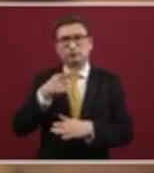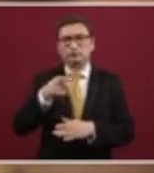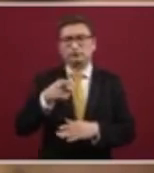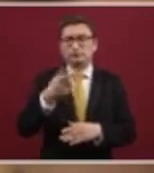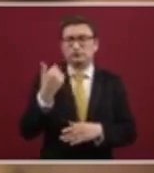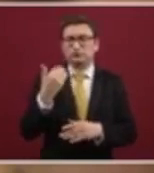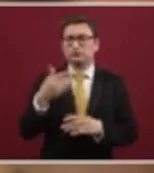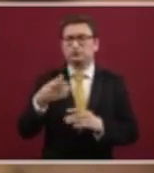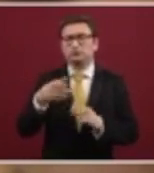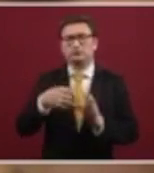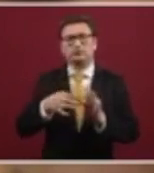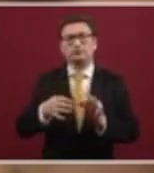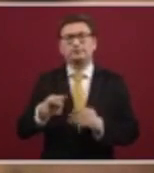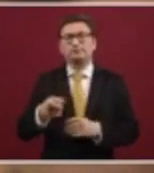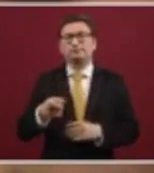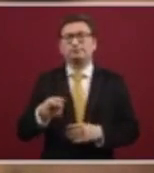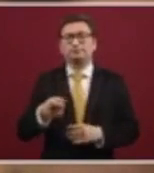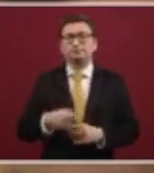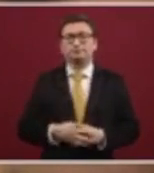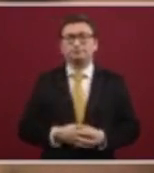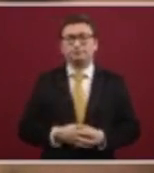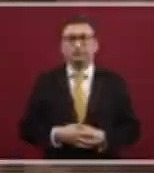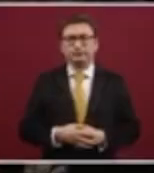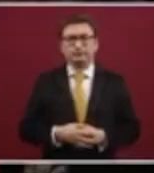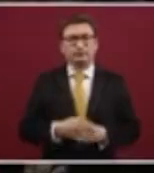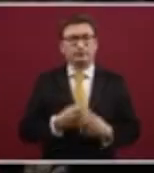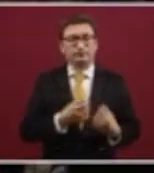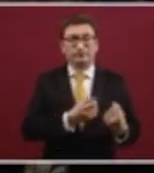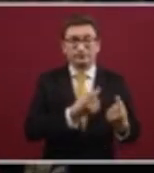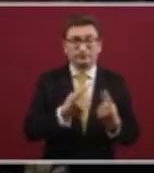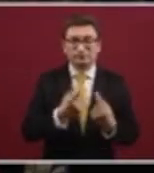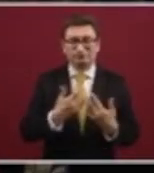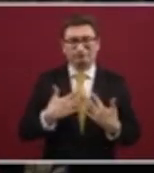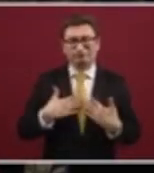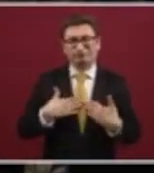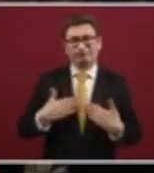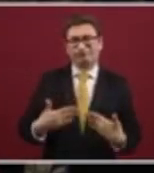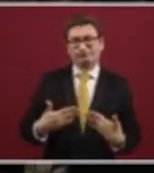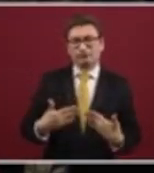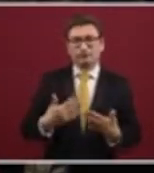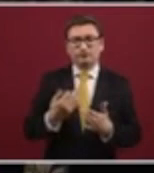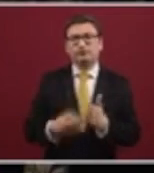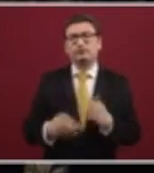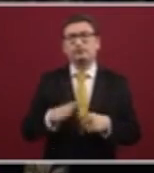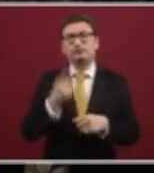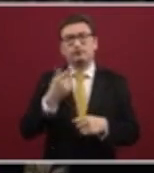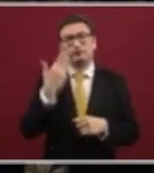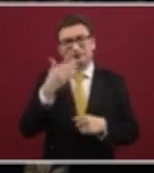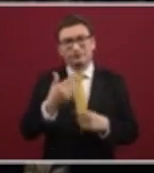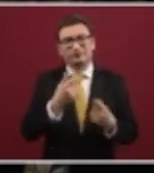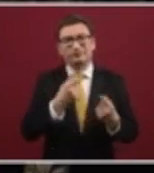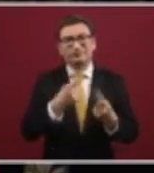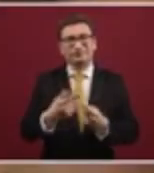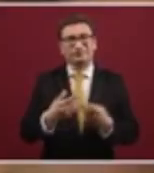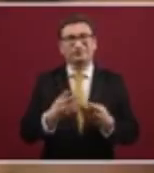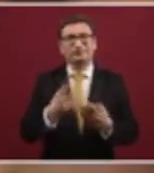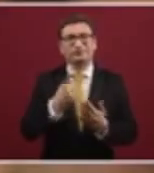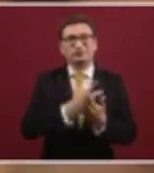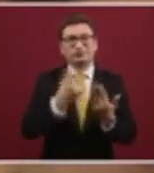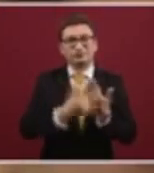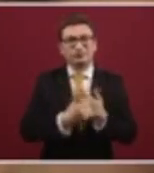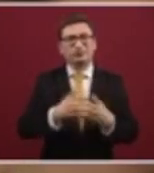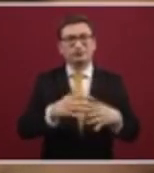mencionaba que hay desconfianza después de que se cancelaron las